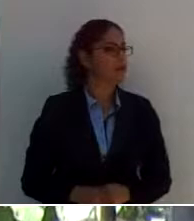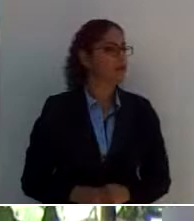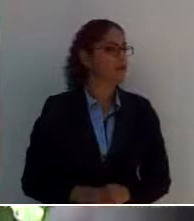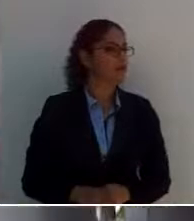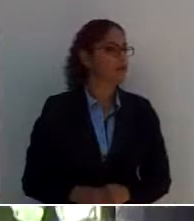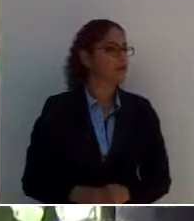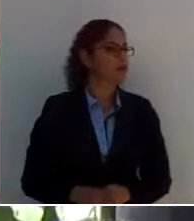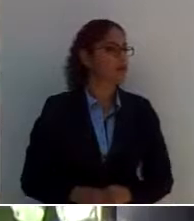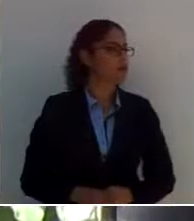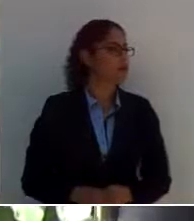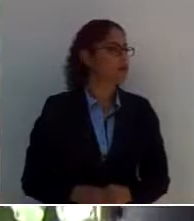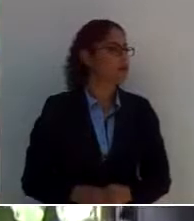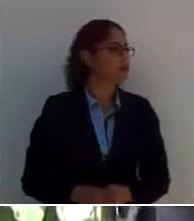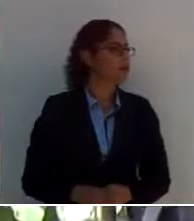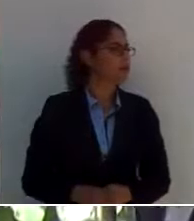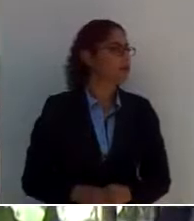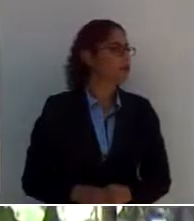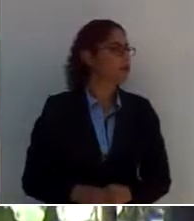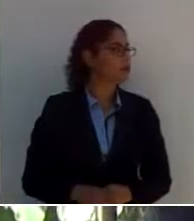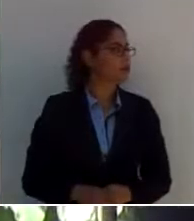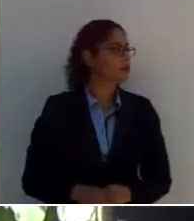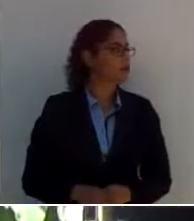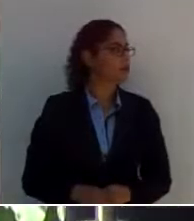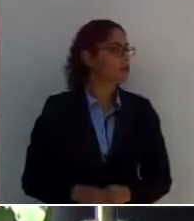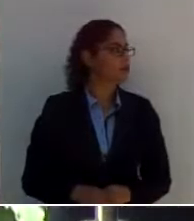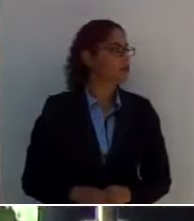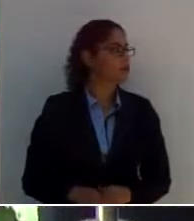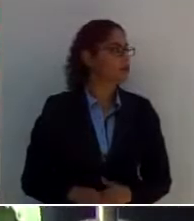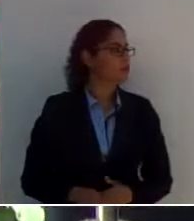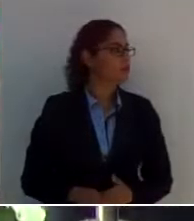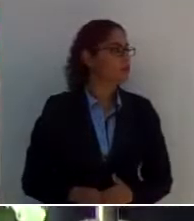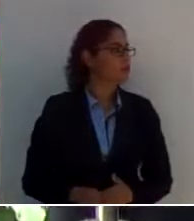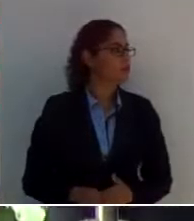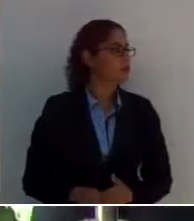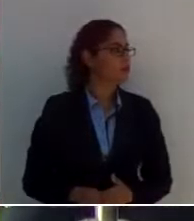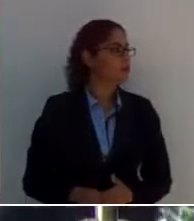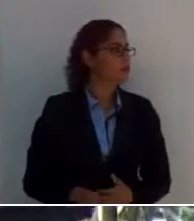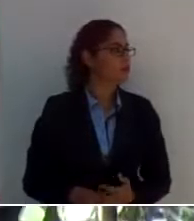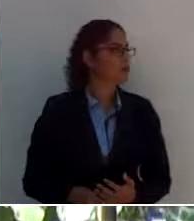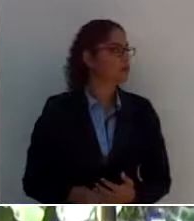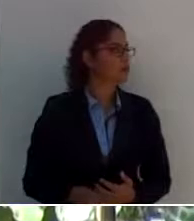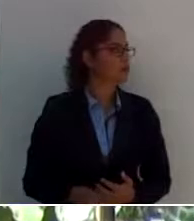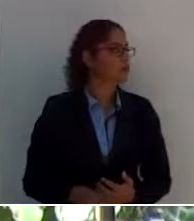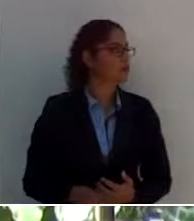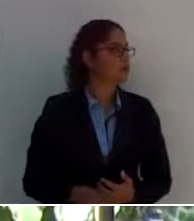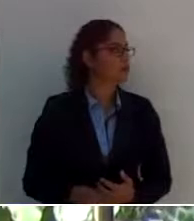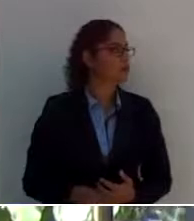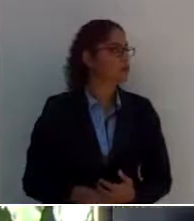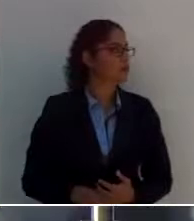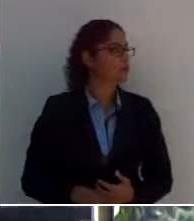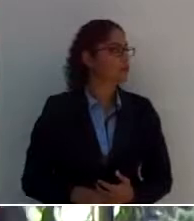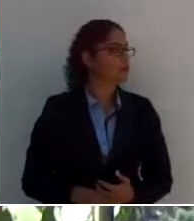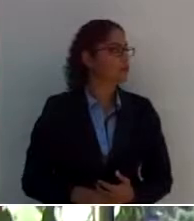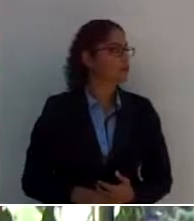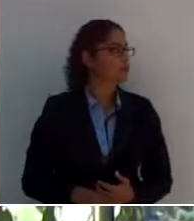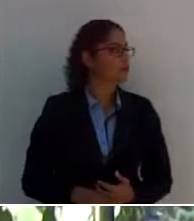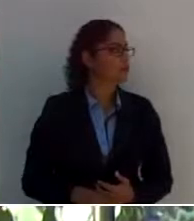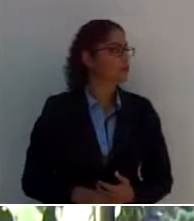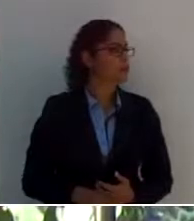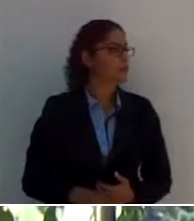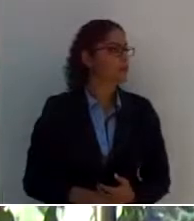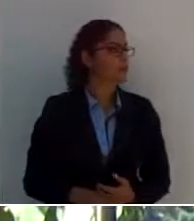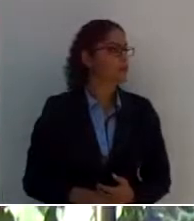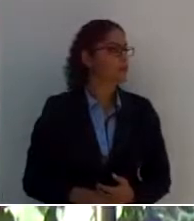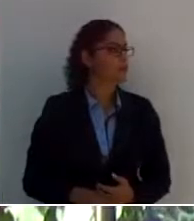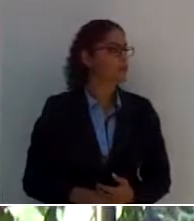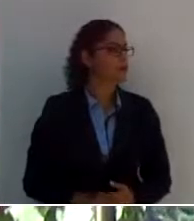hoy son reconocidos y ascendidos. Mi trabajo de este año fue en la participación que tuvimos en cuanto a la capacitación